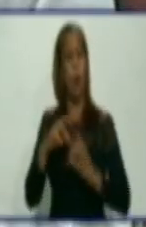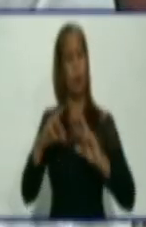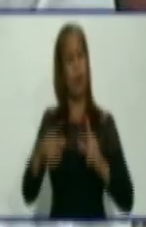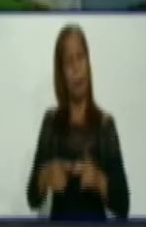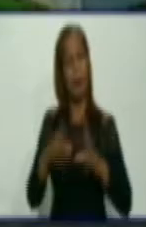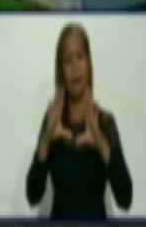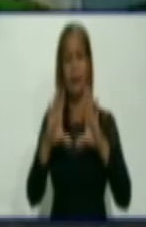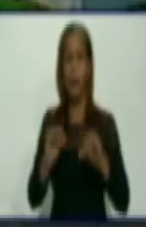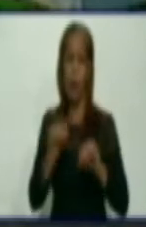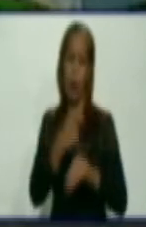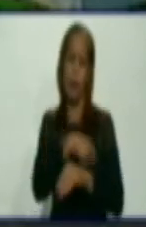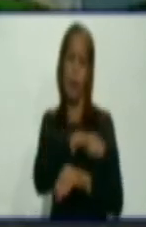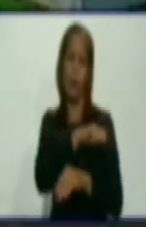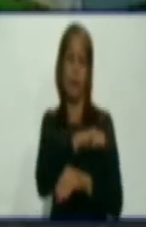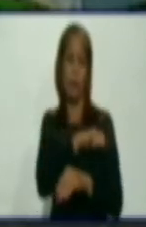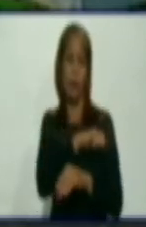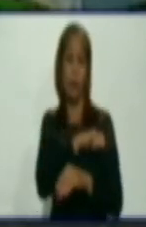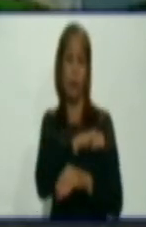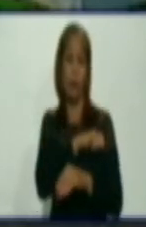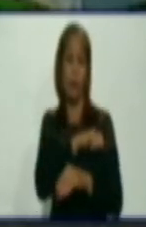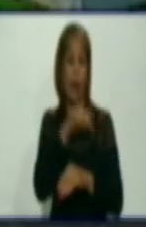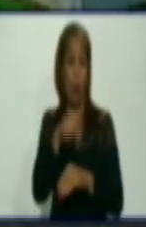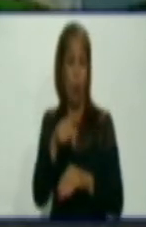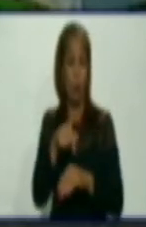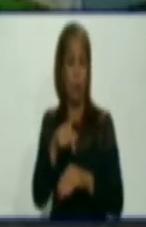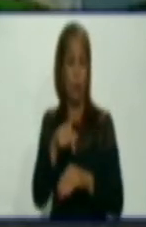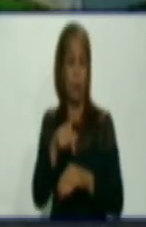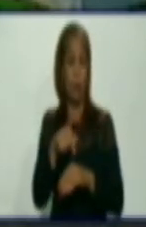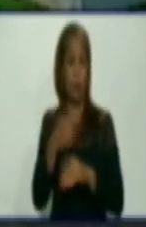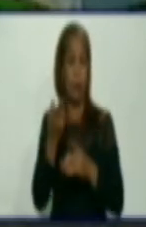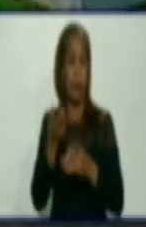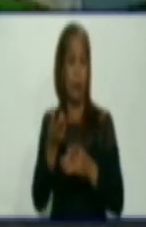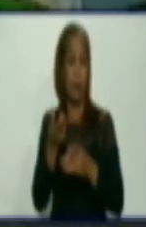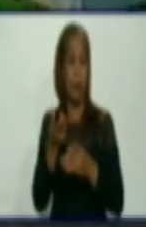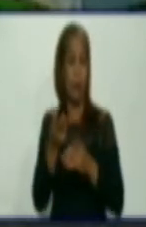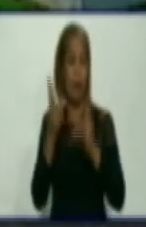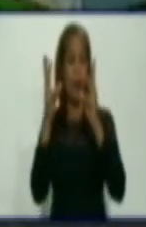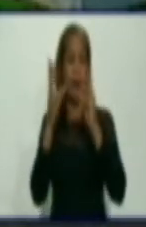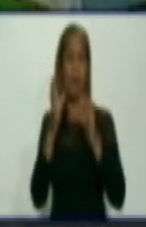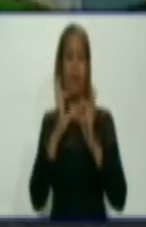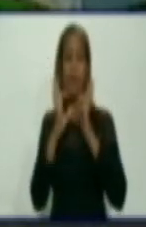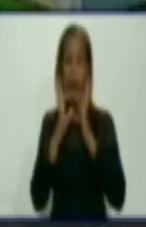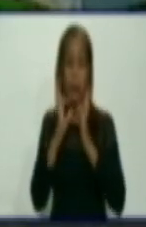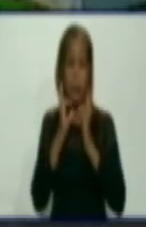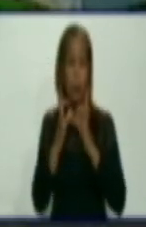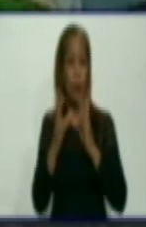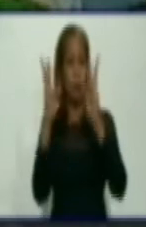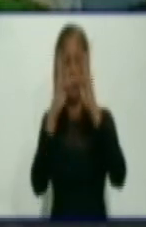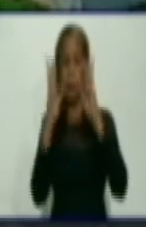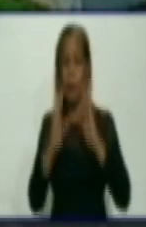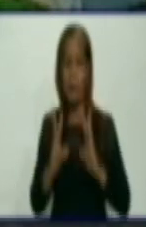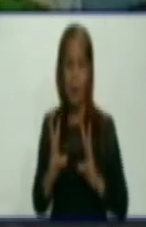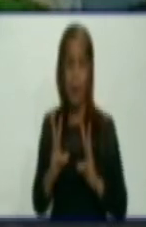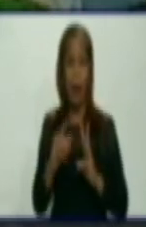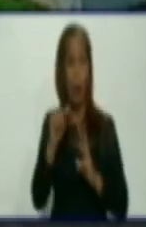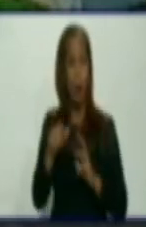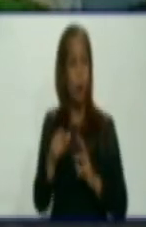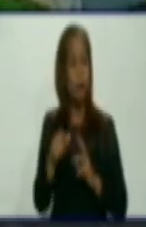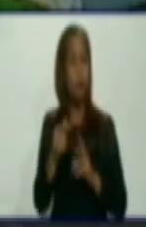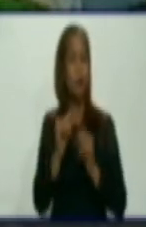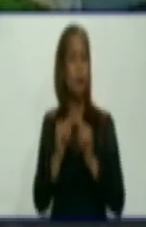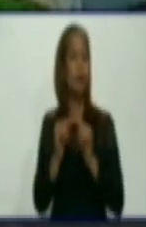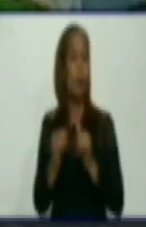Hoy, digamos, a través de las redes sociales corren informaciones, sugerencias para la población a partir